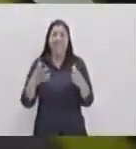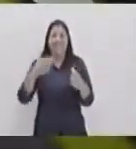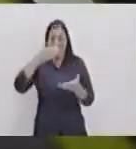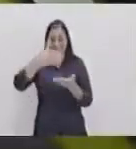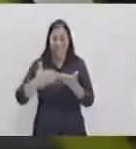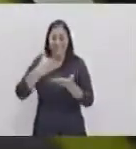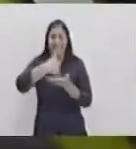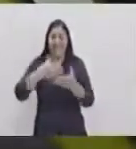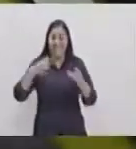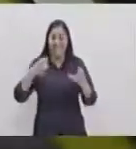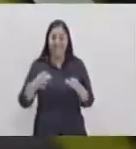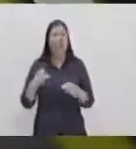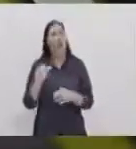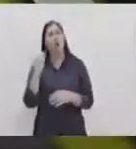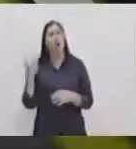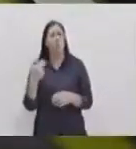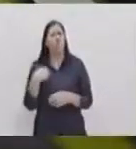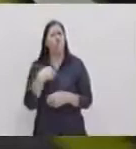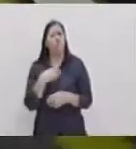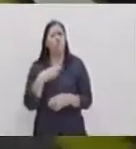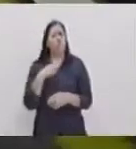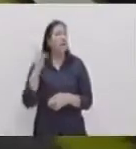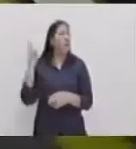que te podamos encontrar en nuestra cocina?